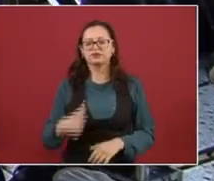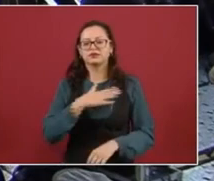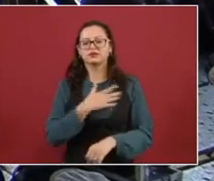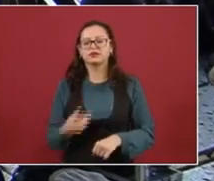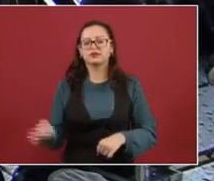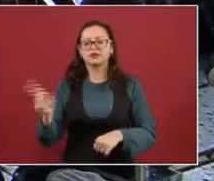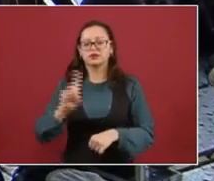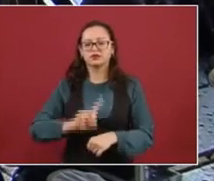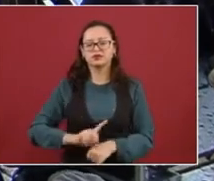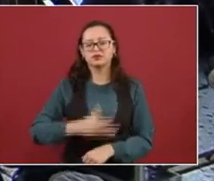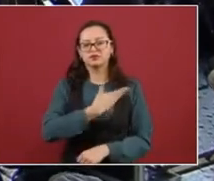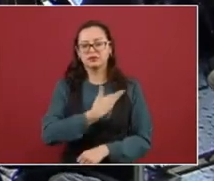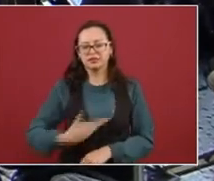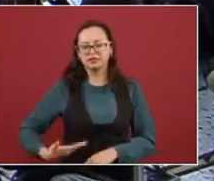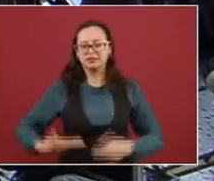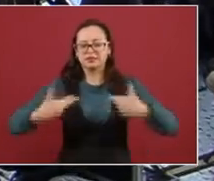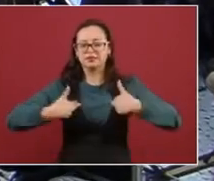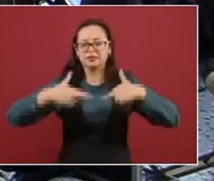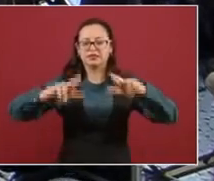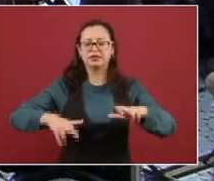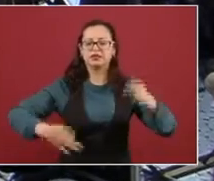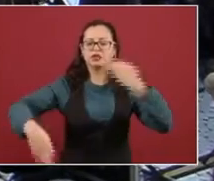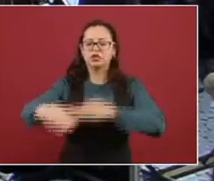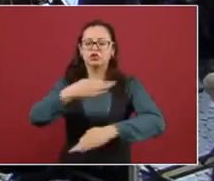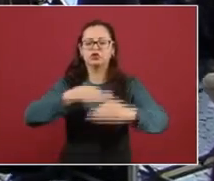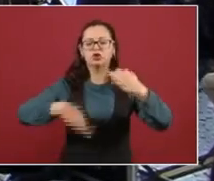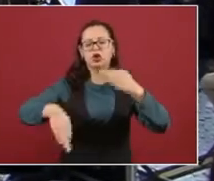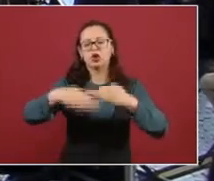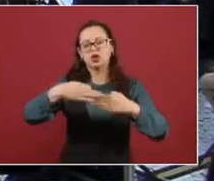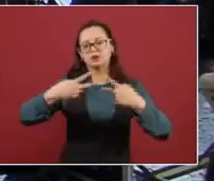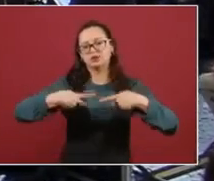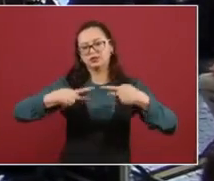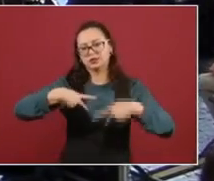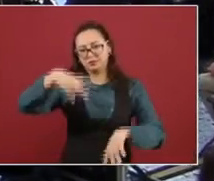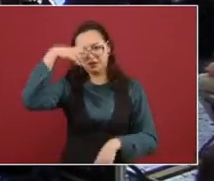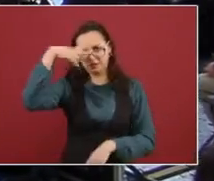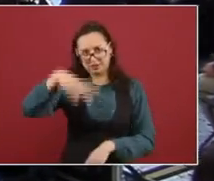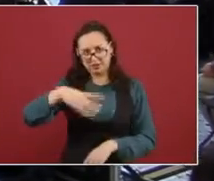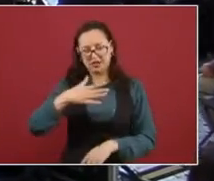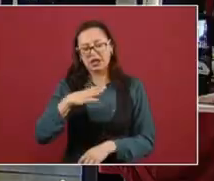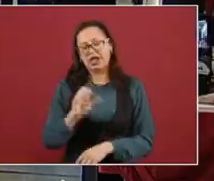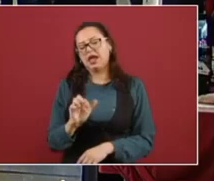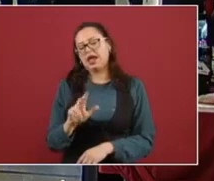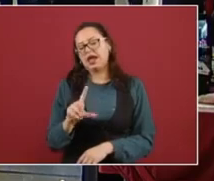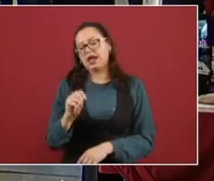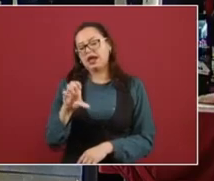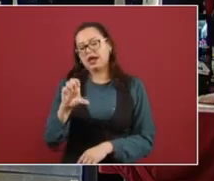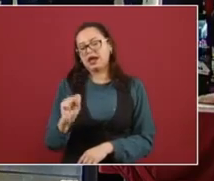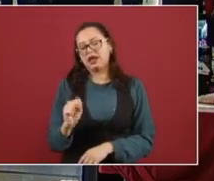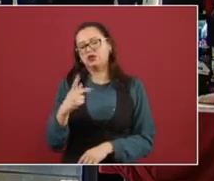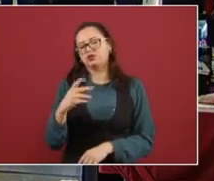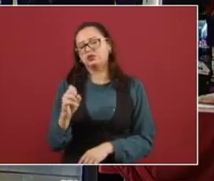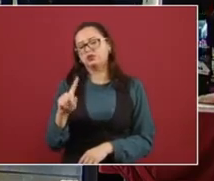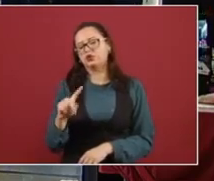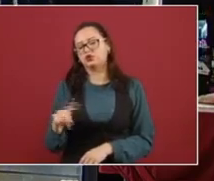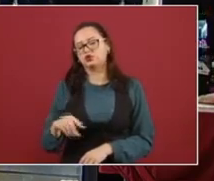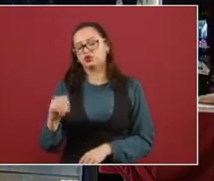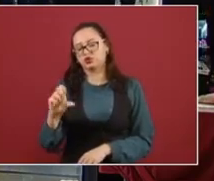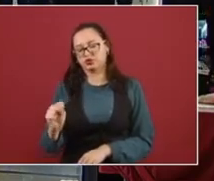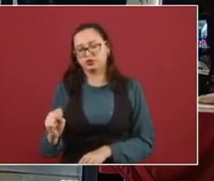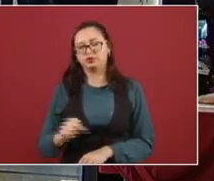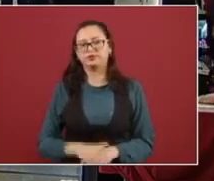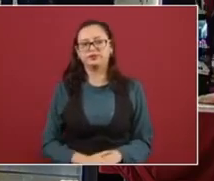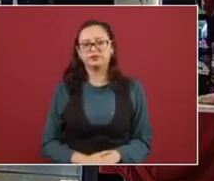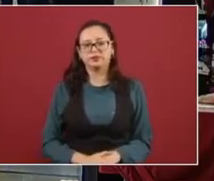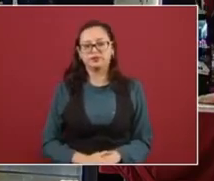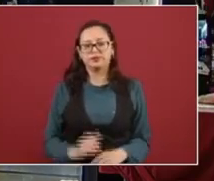Buenos días, presidente de todos los mexicanos. Carlos Pozos, de Líderes Mexicanos y Petróleo y Energía. Presidente,